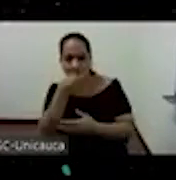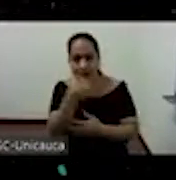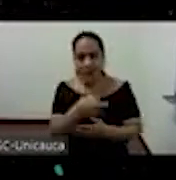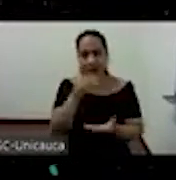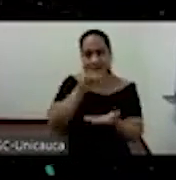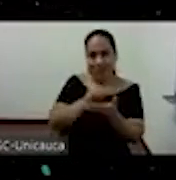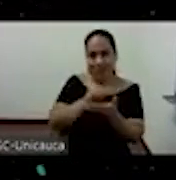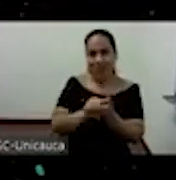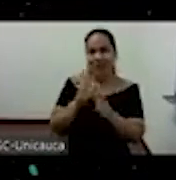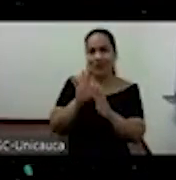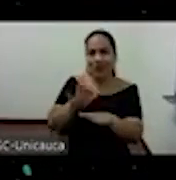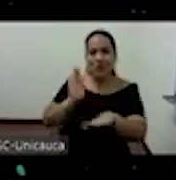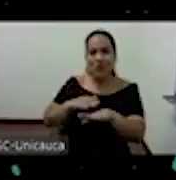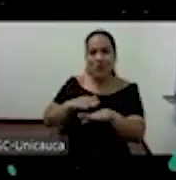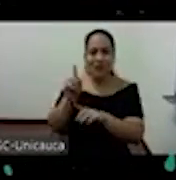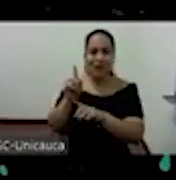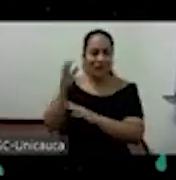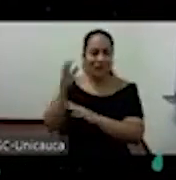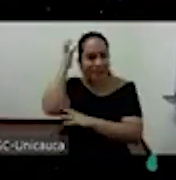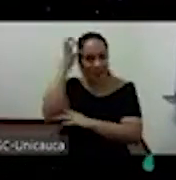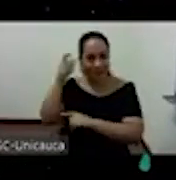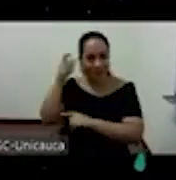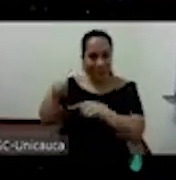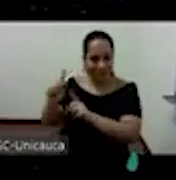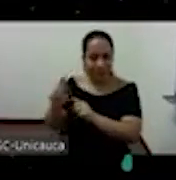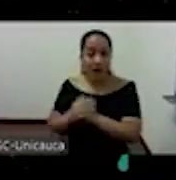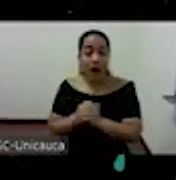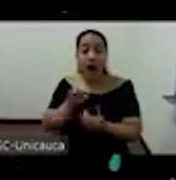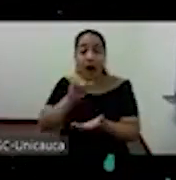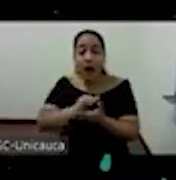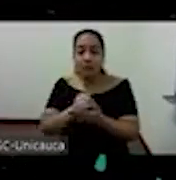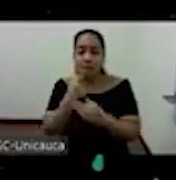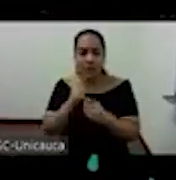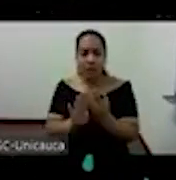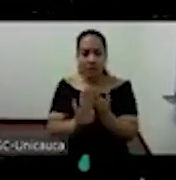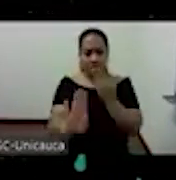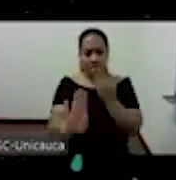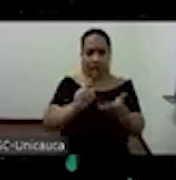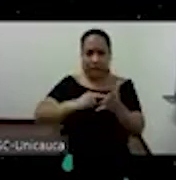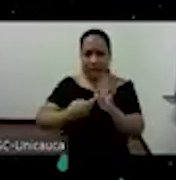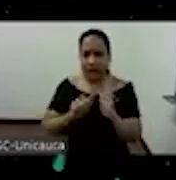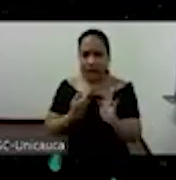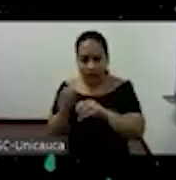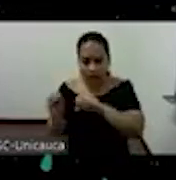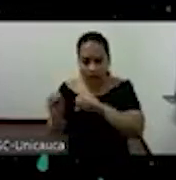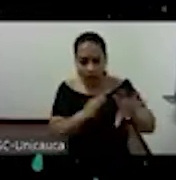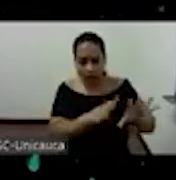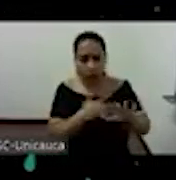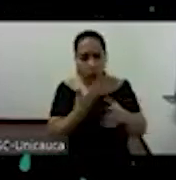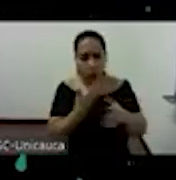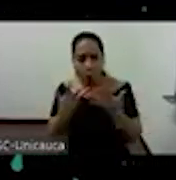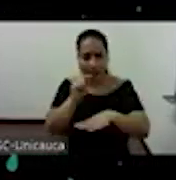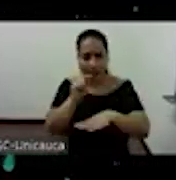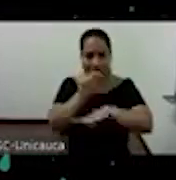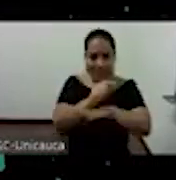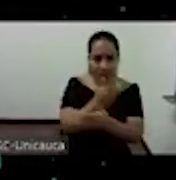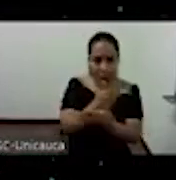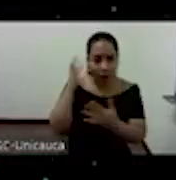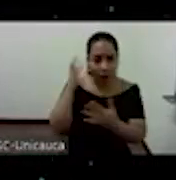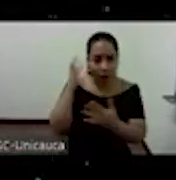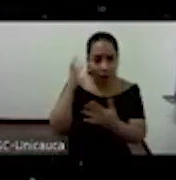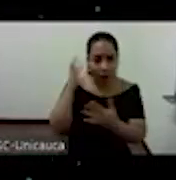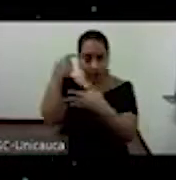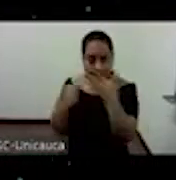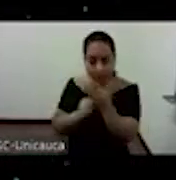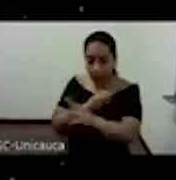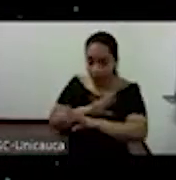tradición eurocéntrica. Sin embargo, esta distancia no significa desechar la tradición crítica eurocéntrica,